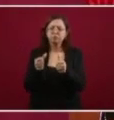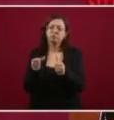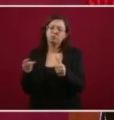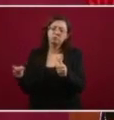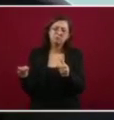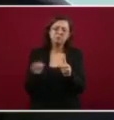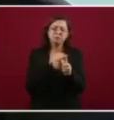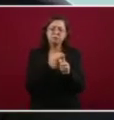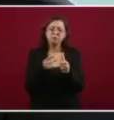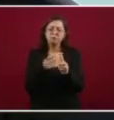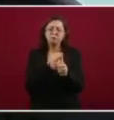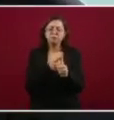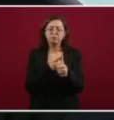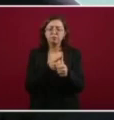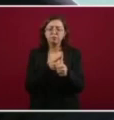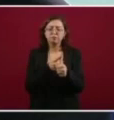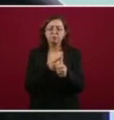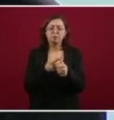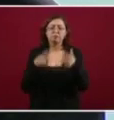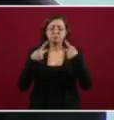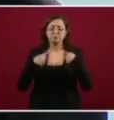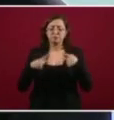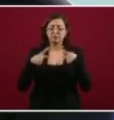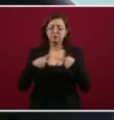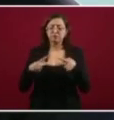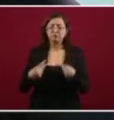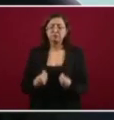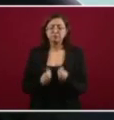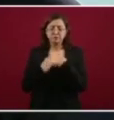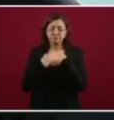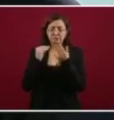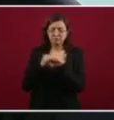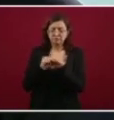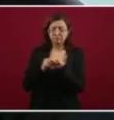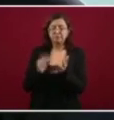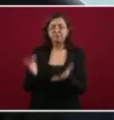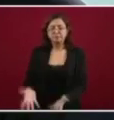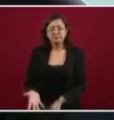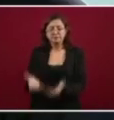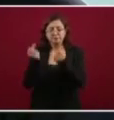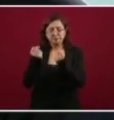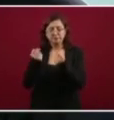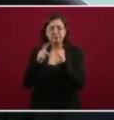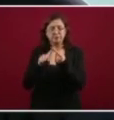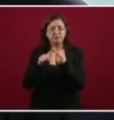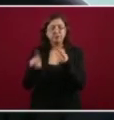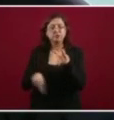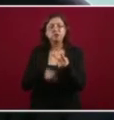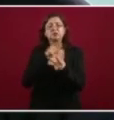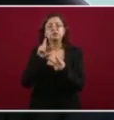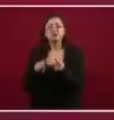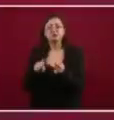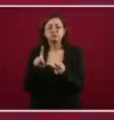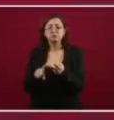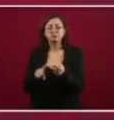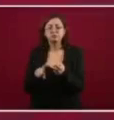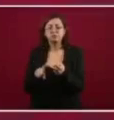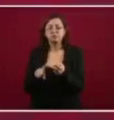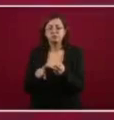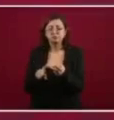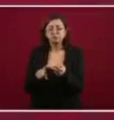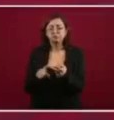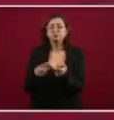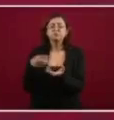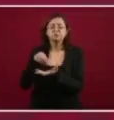rescatar a las personas con vida y luego para registrar